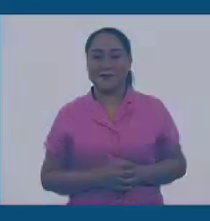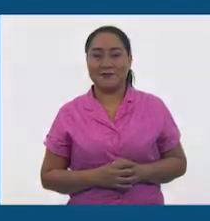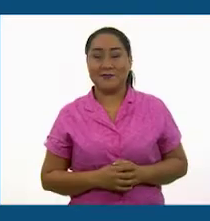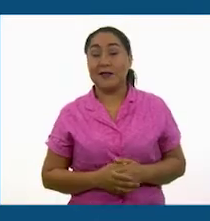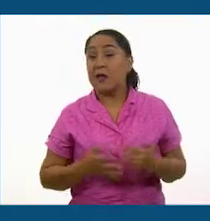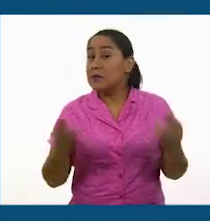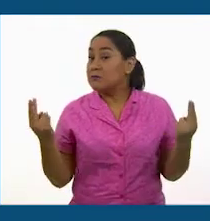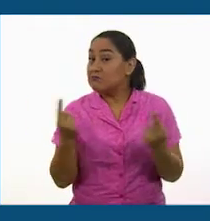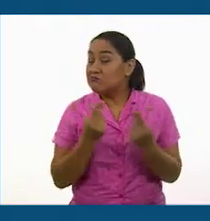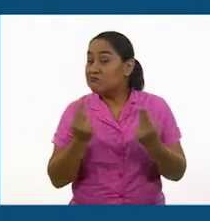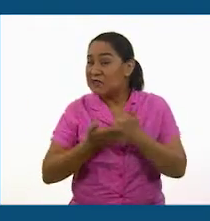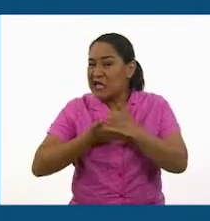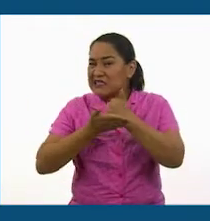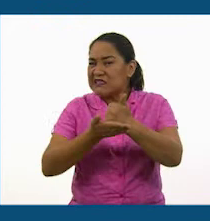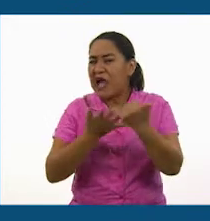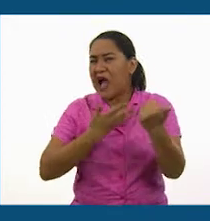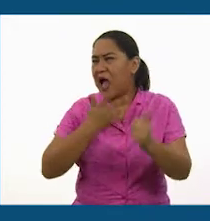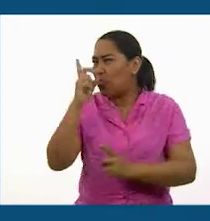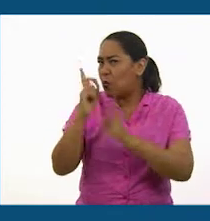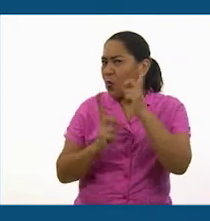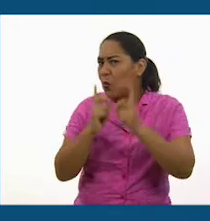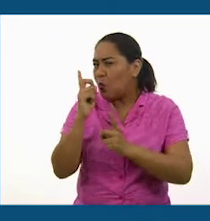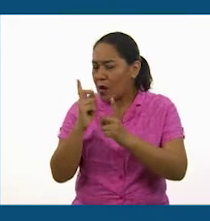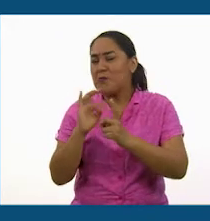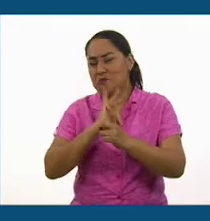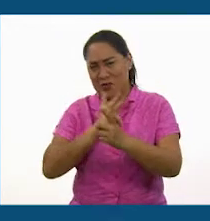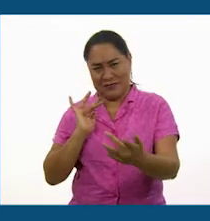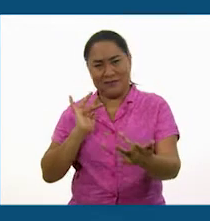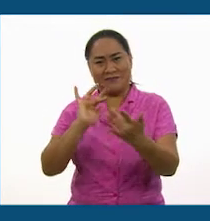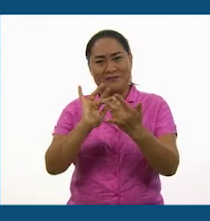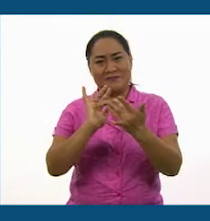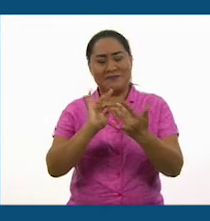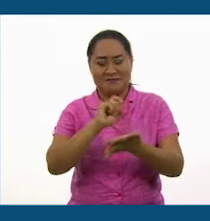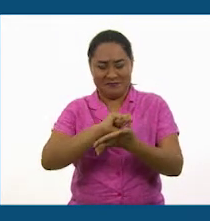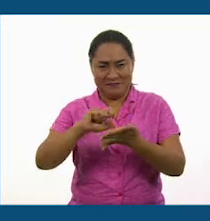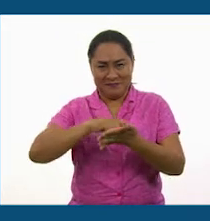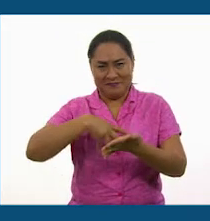Si necesitas ayuda para resolver tus dudas, contáctanos.